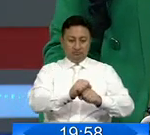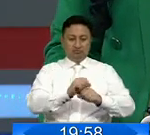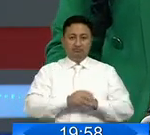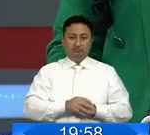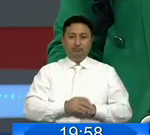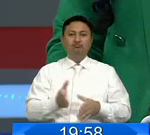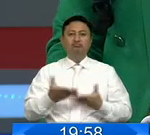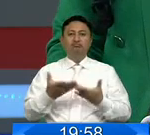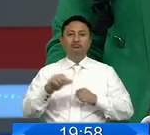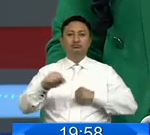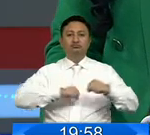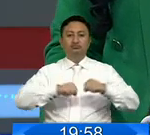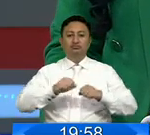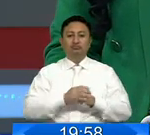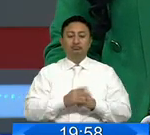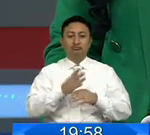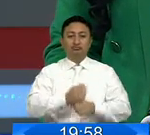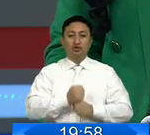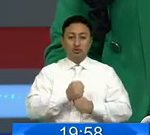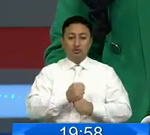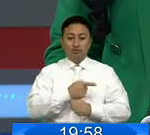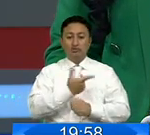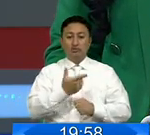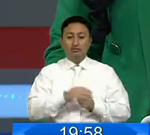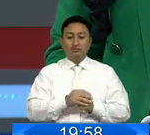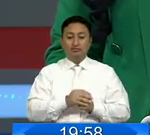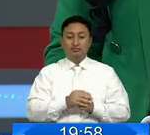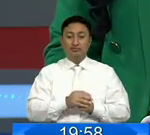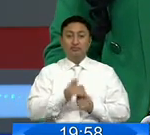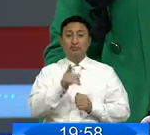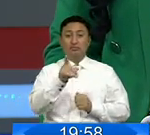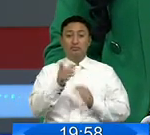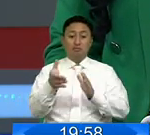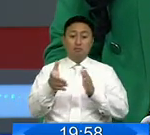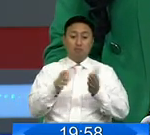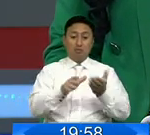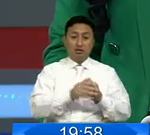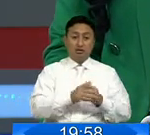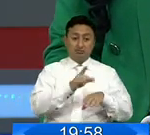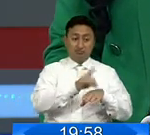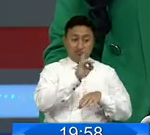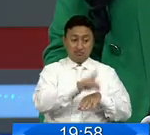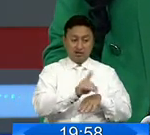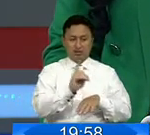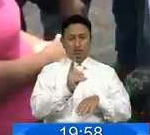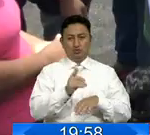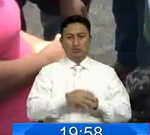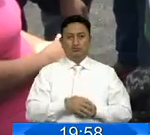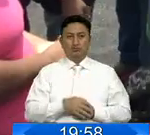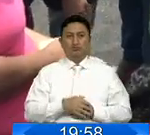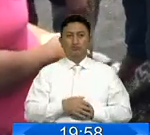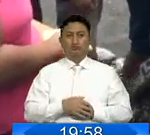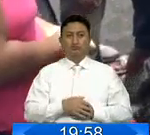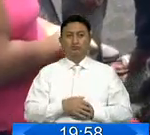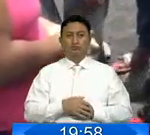El operativo Movilidad Segura busca evitar que las muertes y lesiones queden en la impunidad.